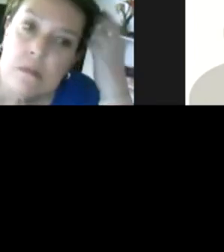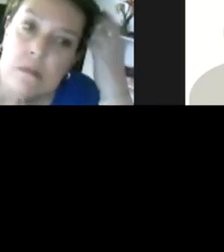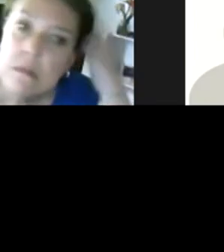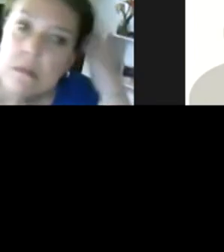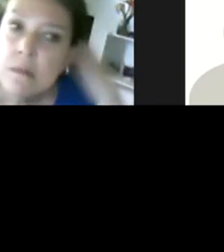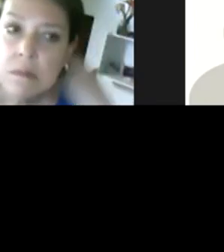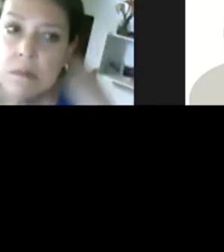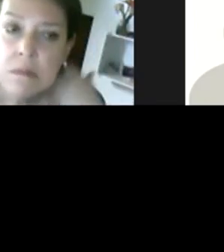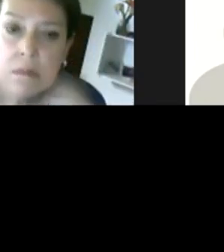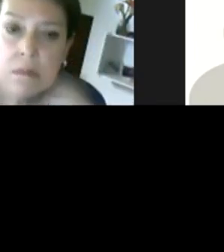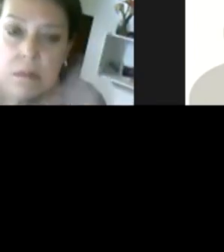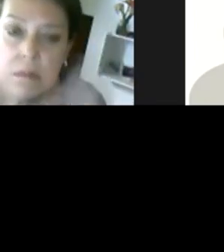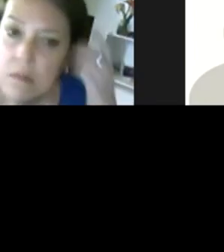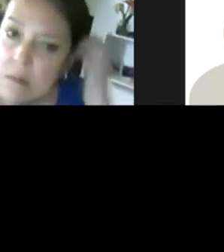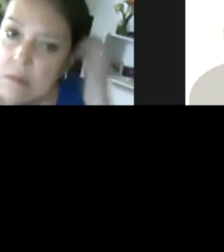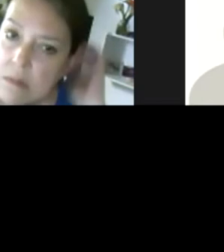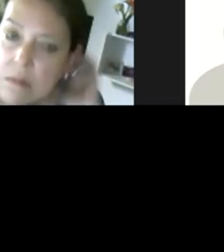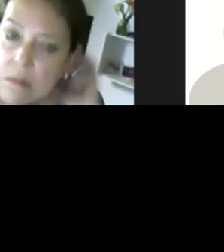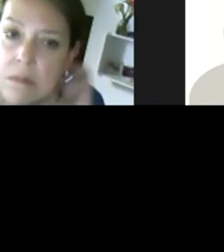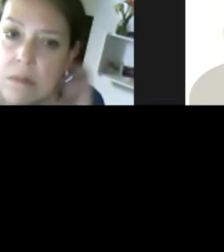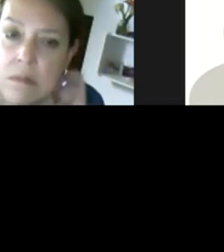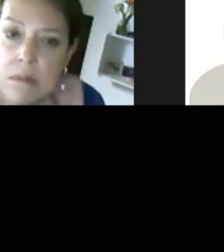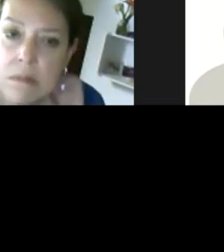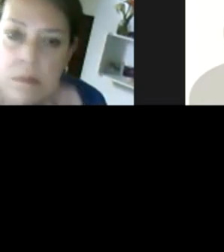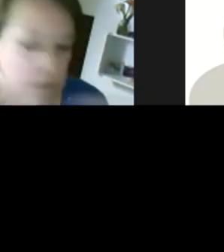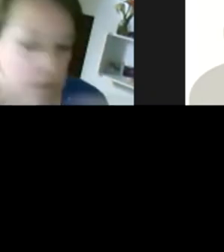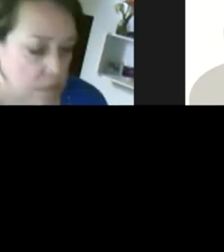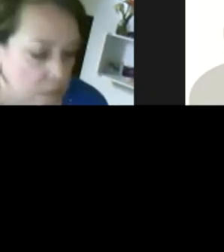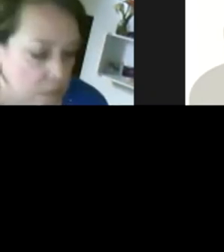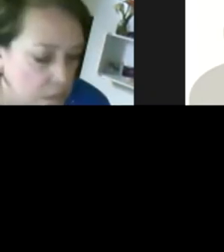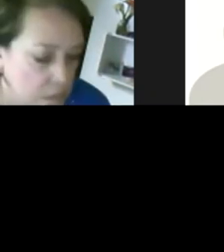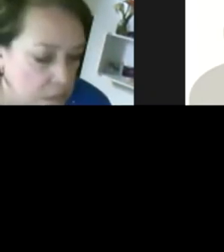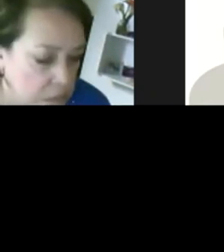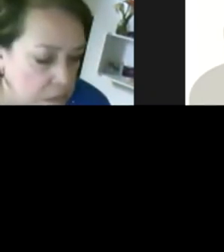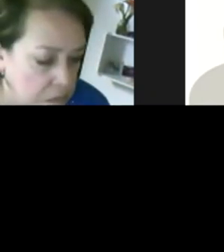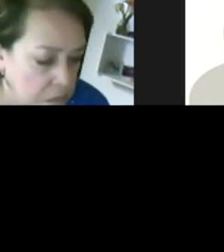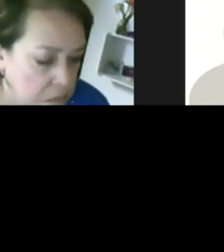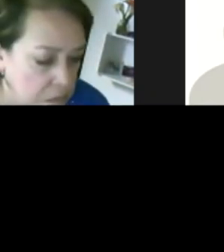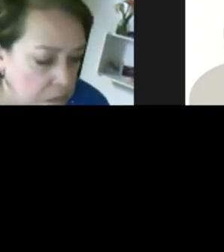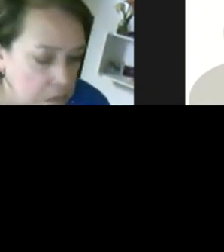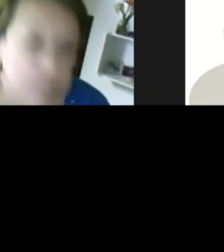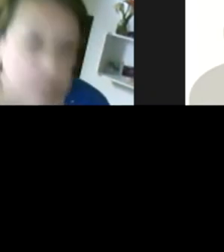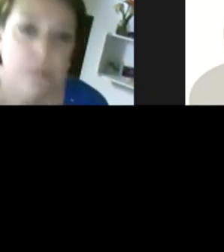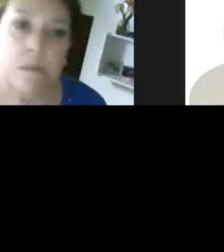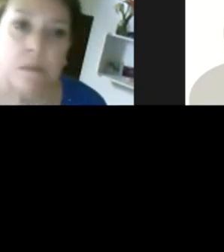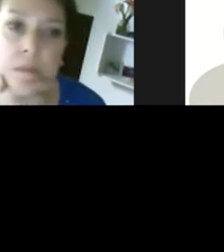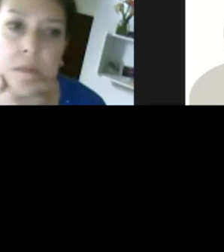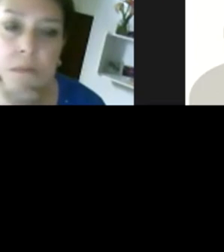Desde ICEF estamos proponiendo esta mesa en el marco del Plan de Desarrollo Institucional justamente por eso, porque nos interpela y es un